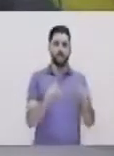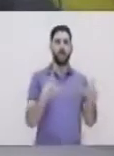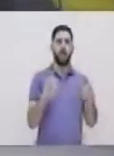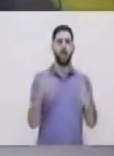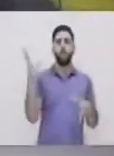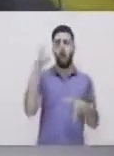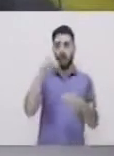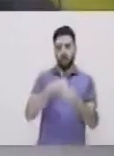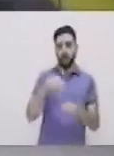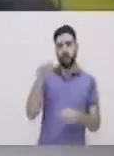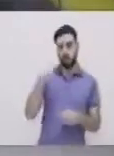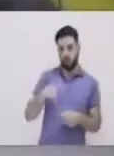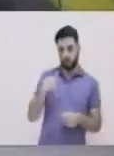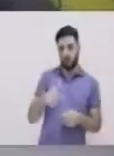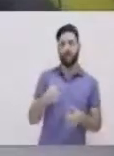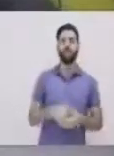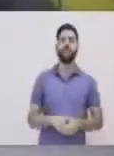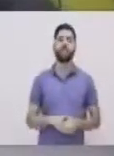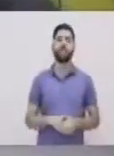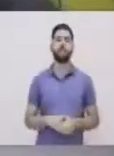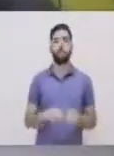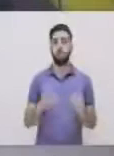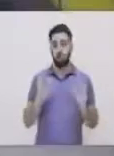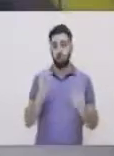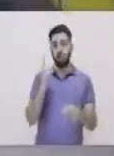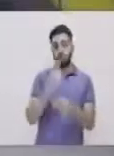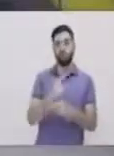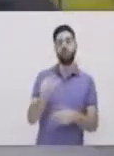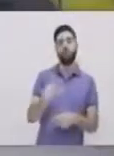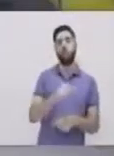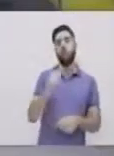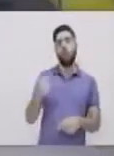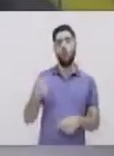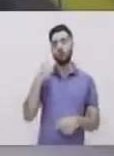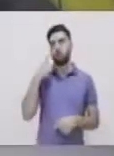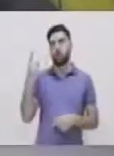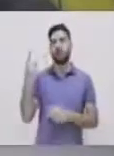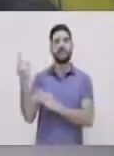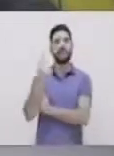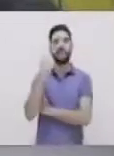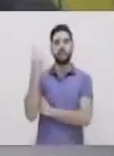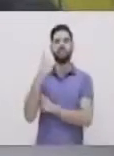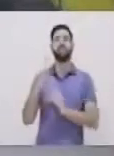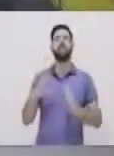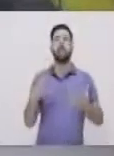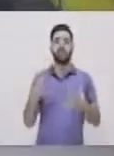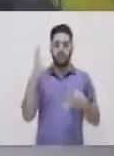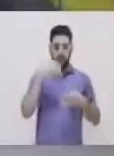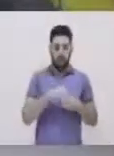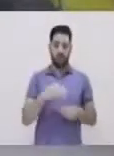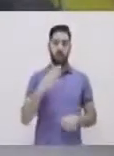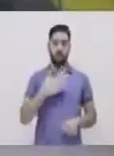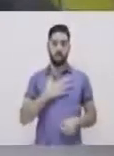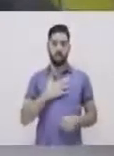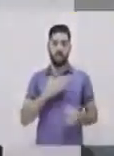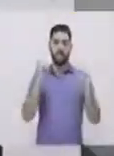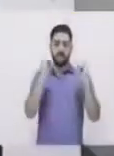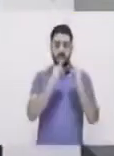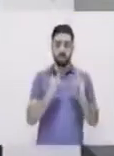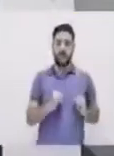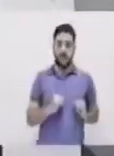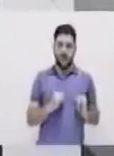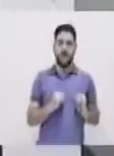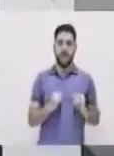personas en esta sociedad, ¿verdad? Sí, correcto. Otro punto importante, que la música influye en nuestra autoimagen,